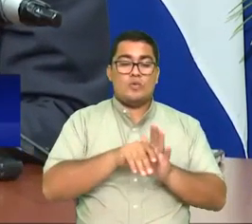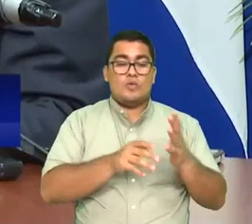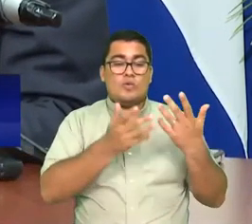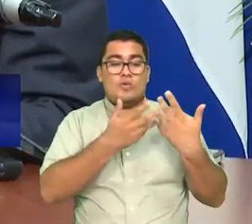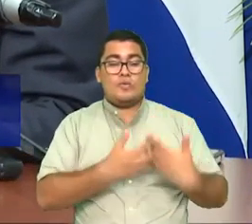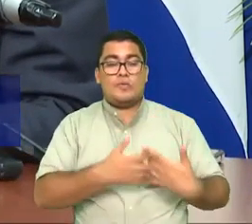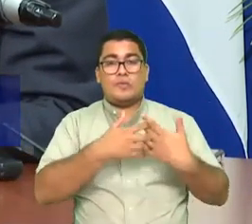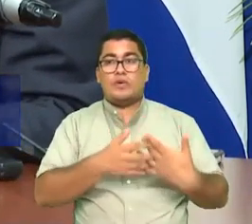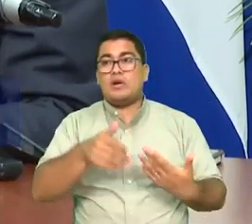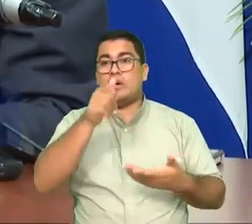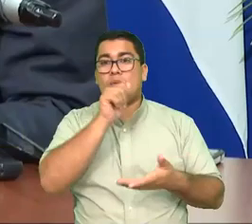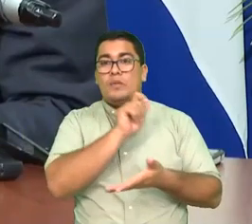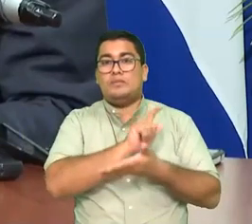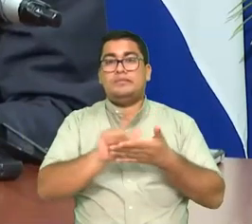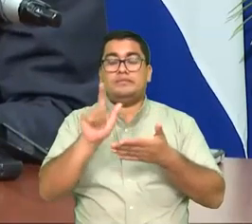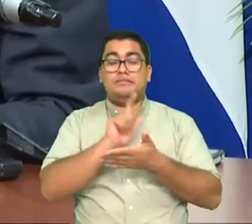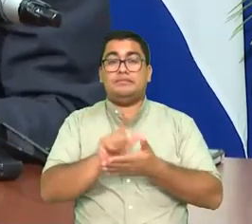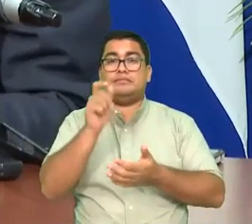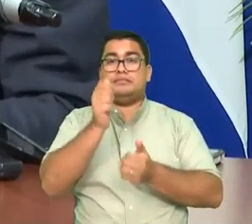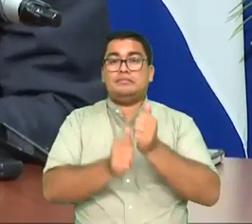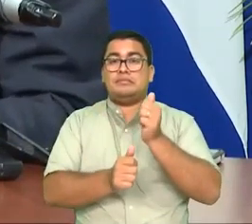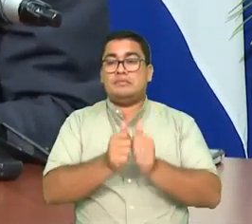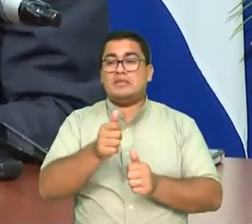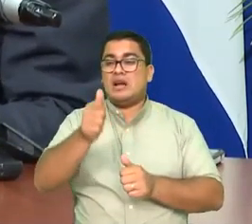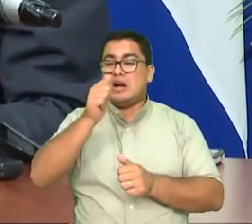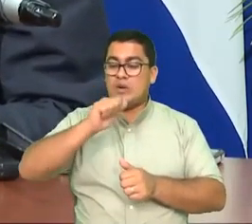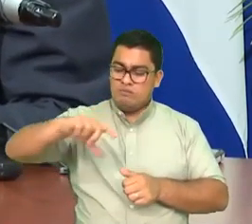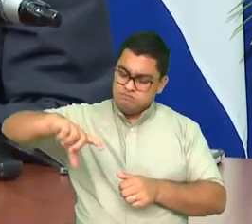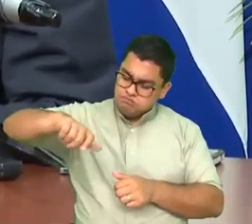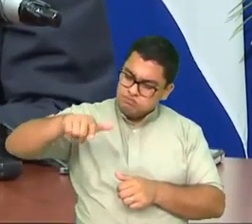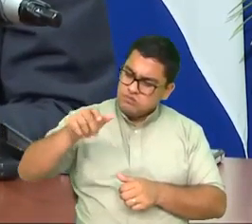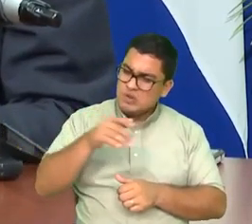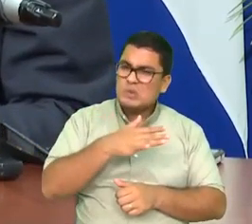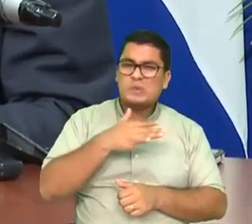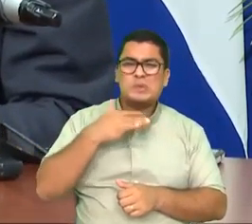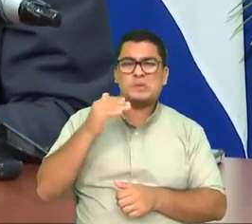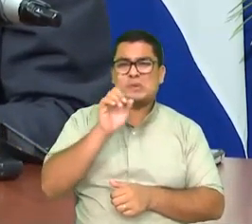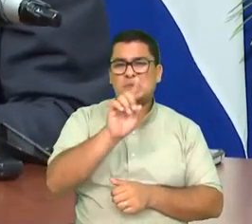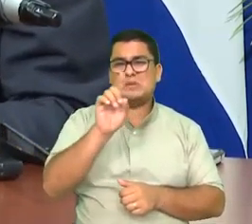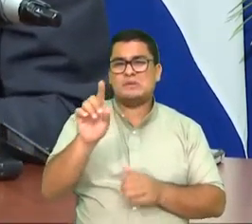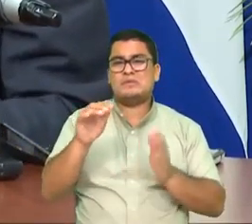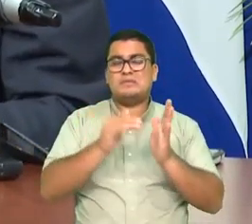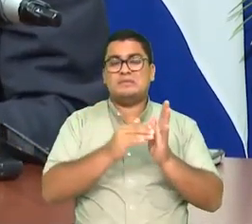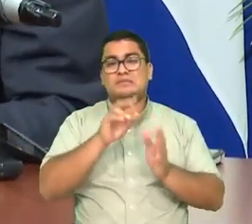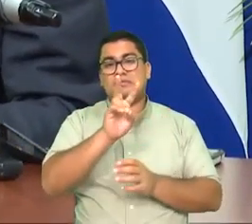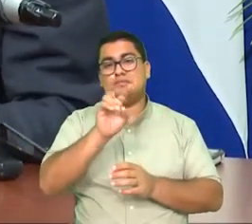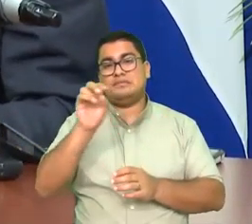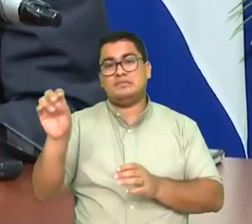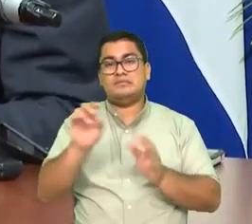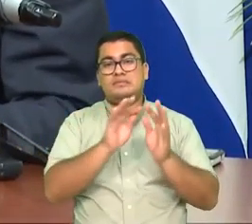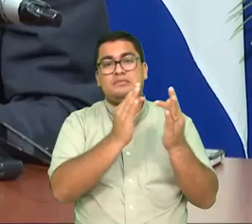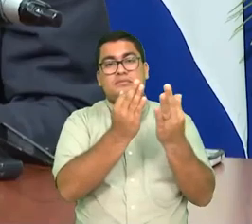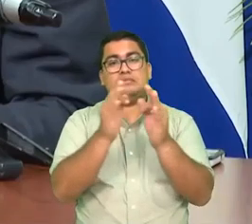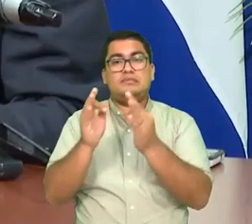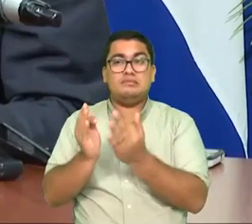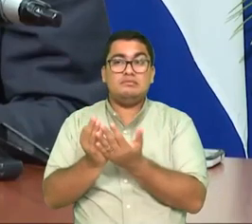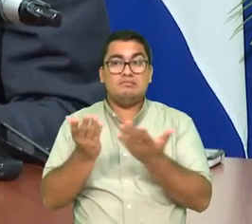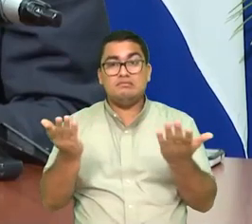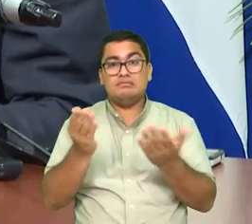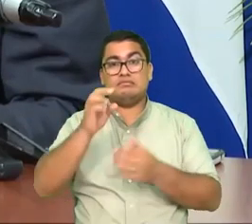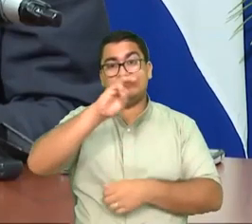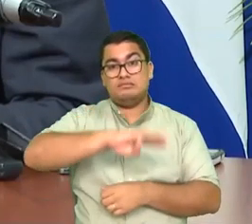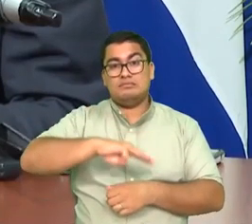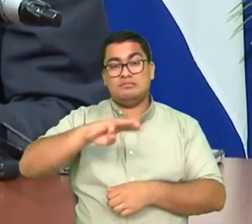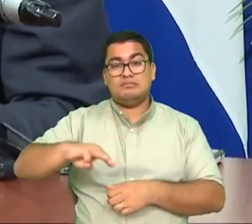centro, donde tenemos afectadas unas 11.200 familias en total. En este caso de